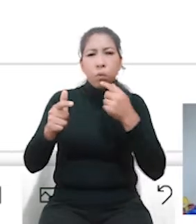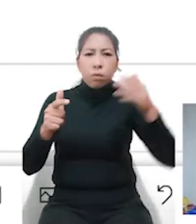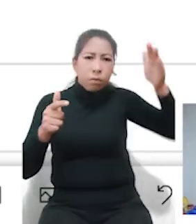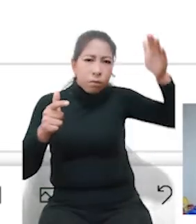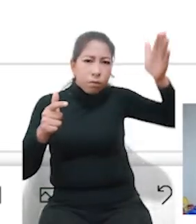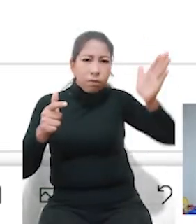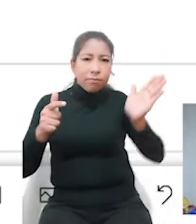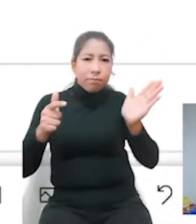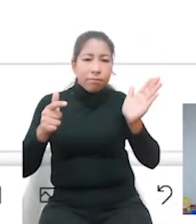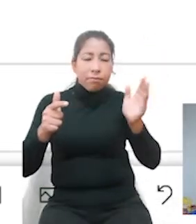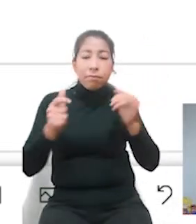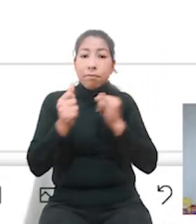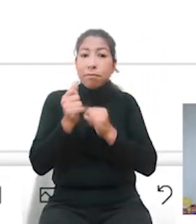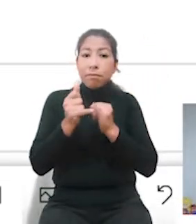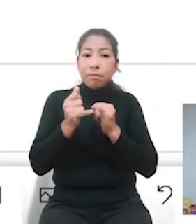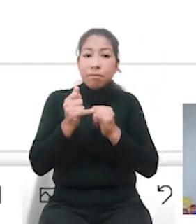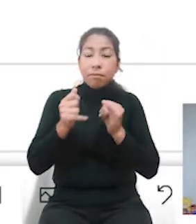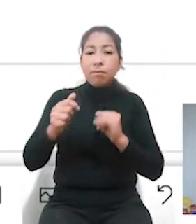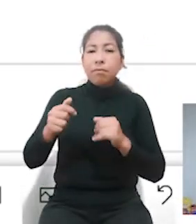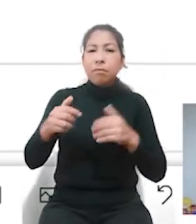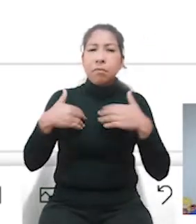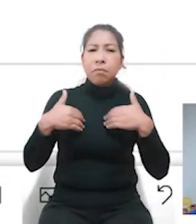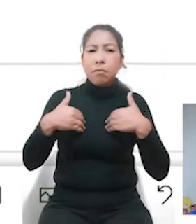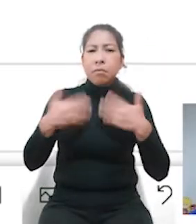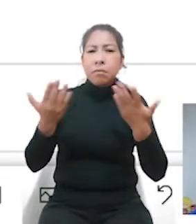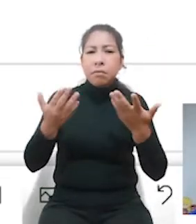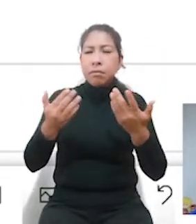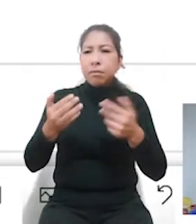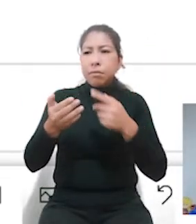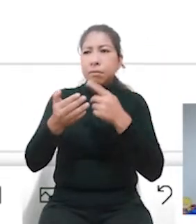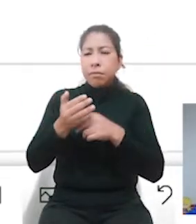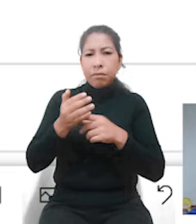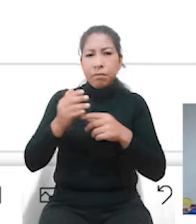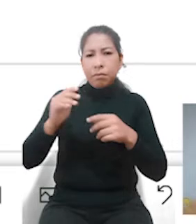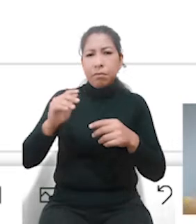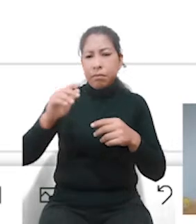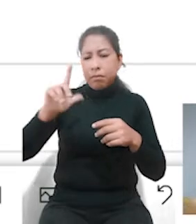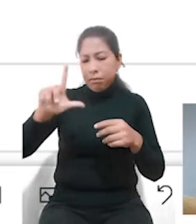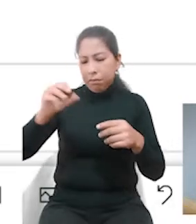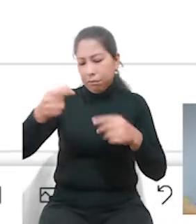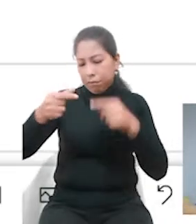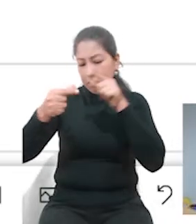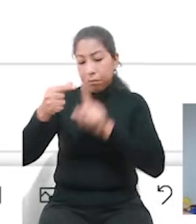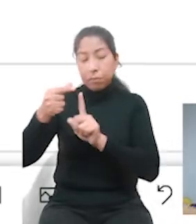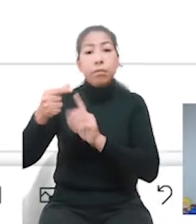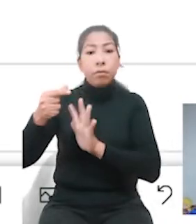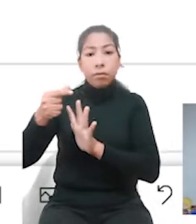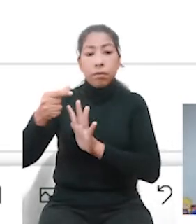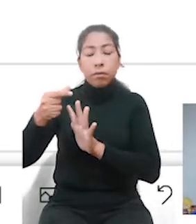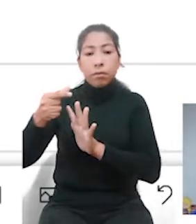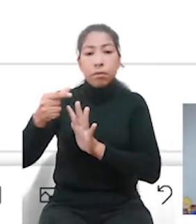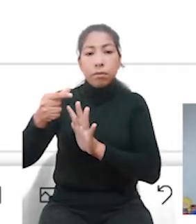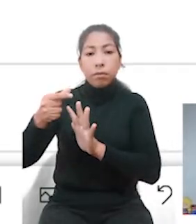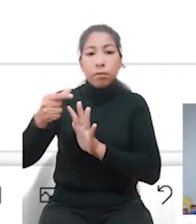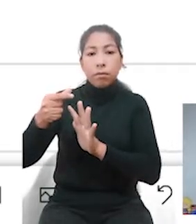base y se cierra al final del primer miembro. Tenemos entonces que la base del primer logaritmo es